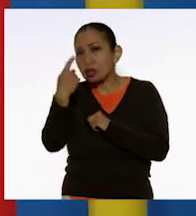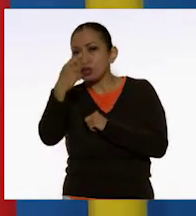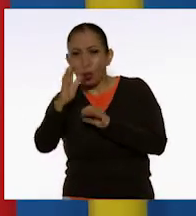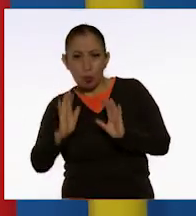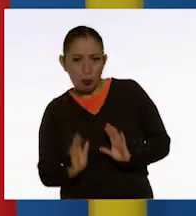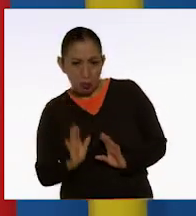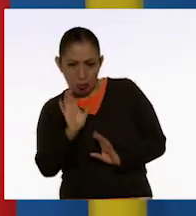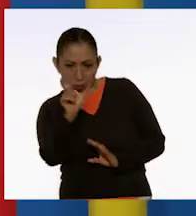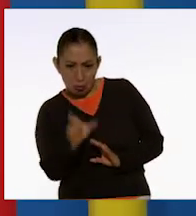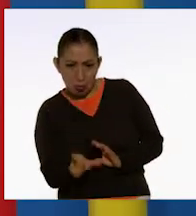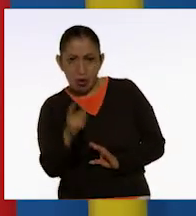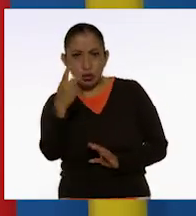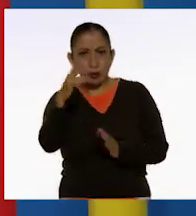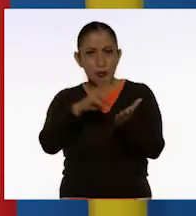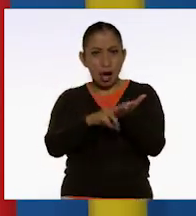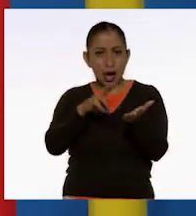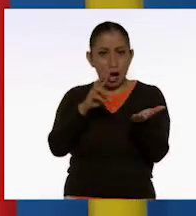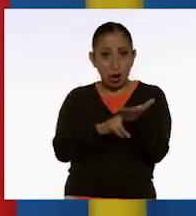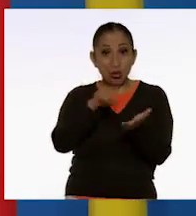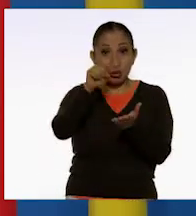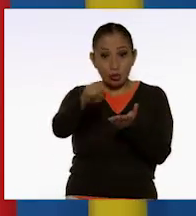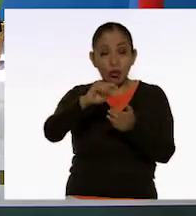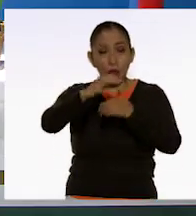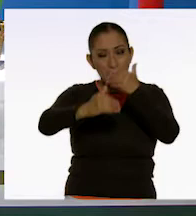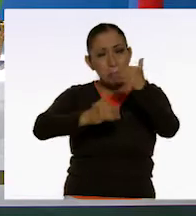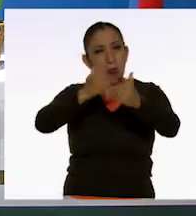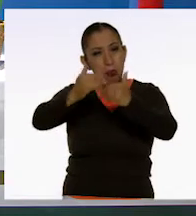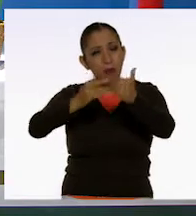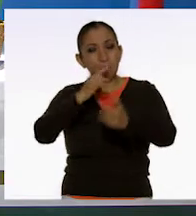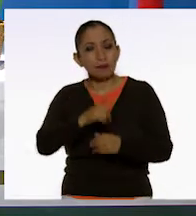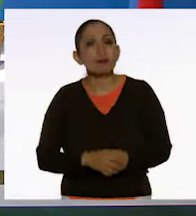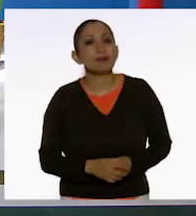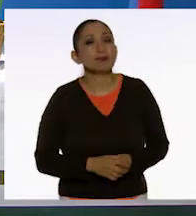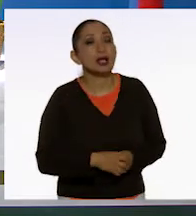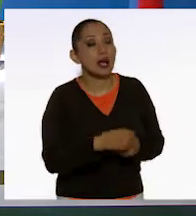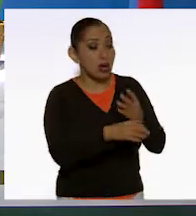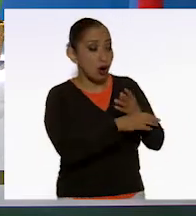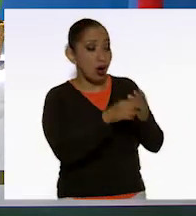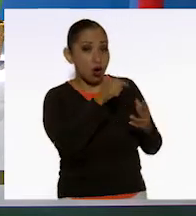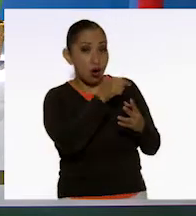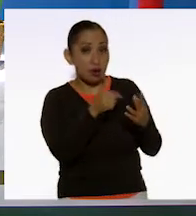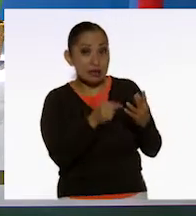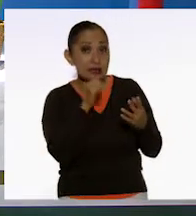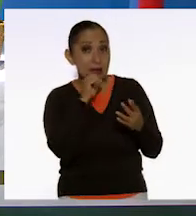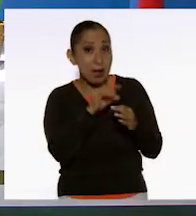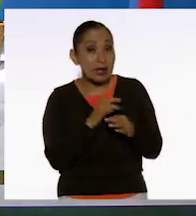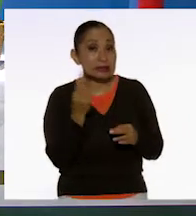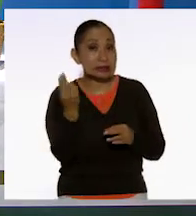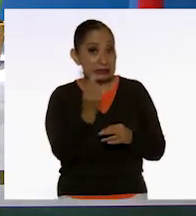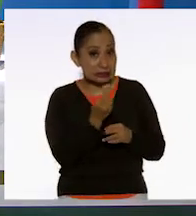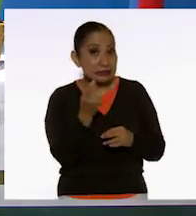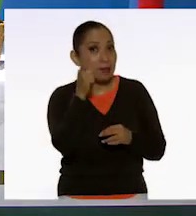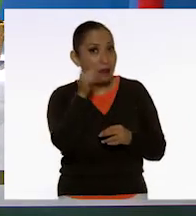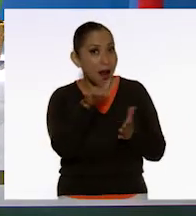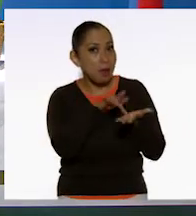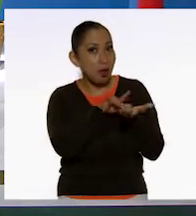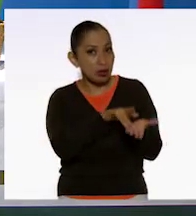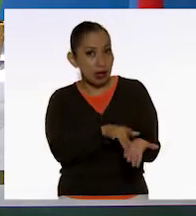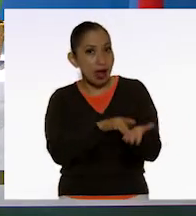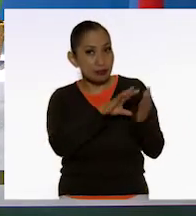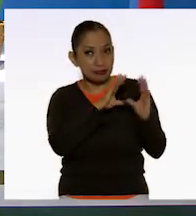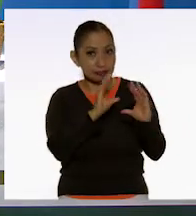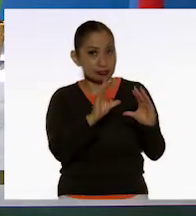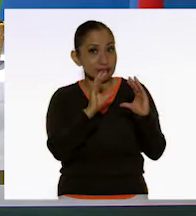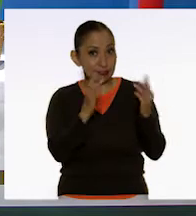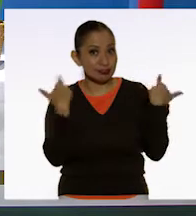y valores que se espera desarrollen. Recursos que también son de gran utilidad para apoyar a la enseñanza